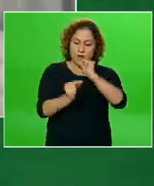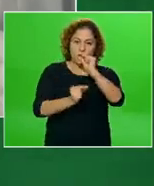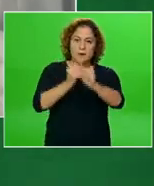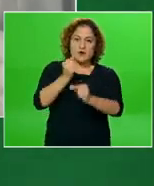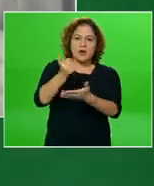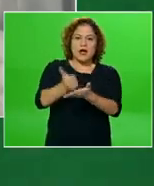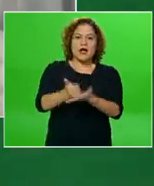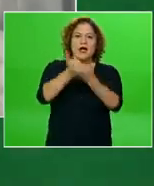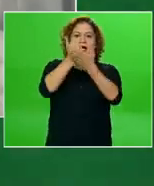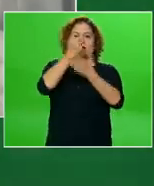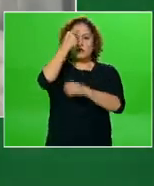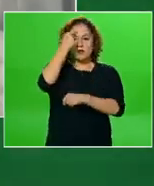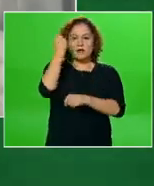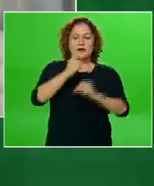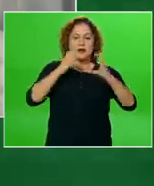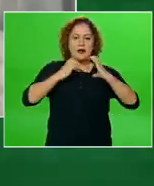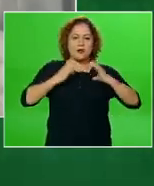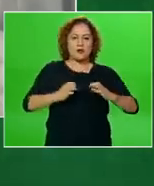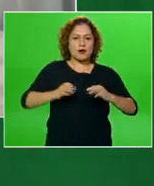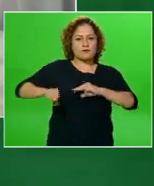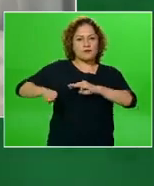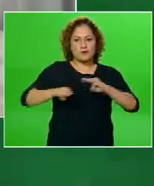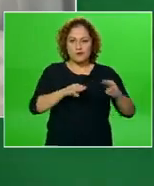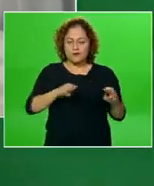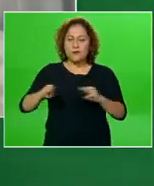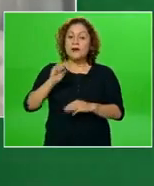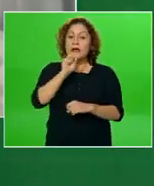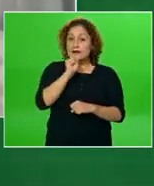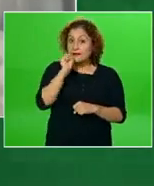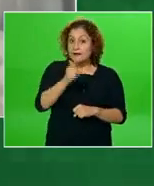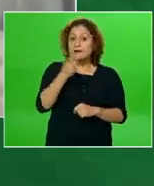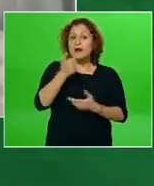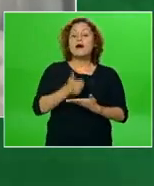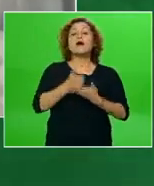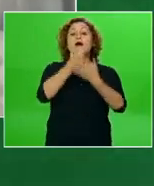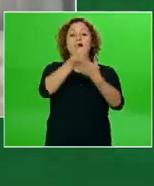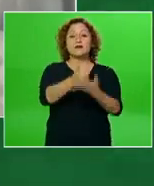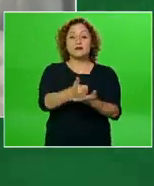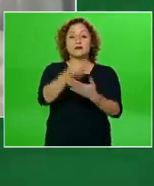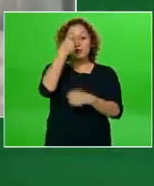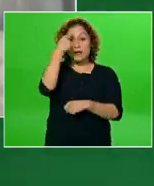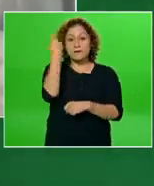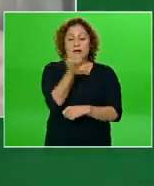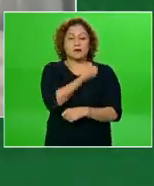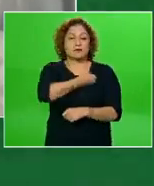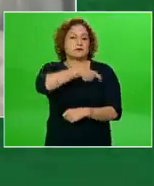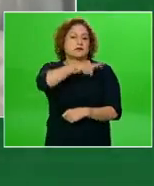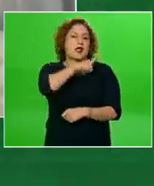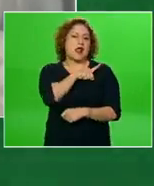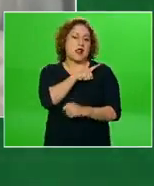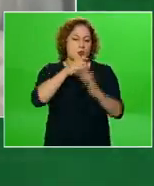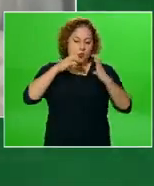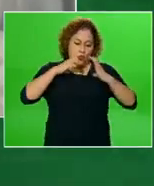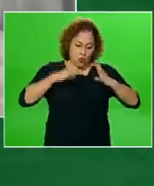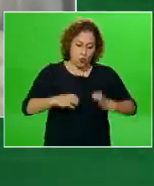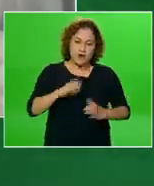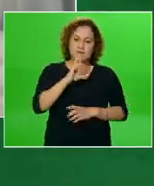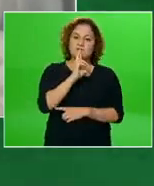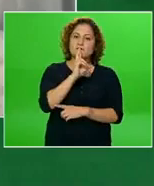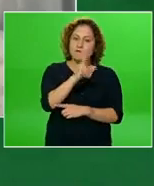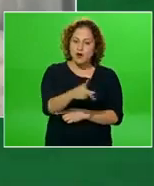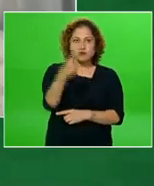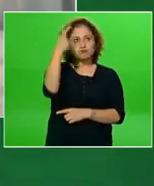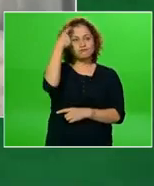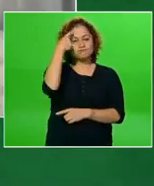mantengamos activos y el que podemos propiciar también una mejor salud física una mejor salud mental